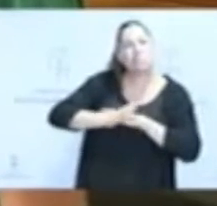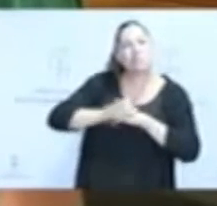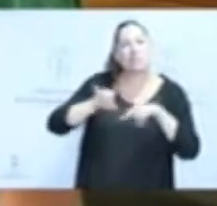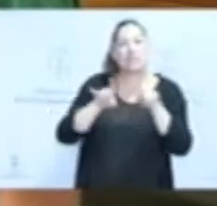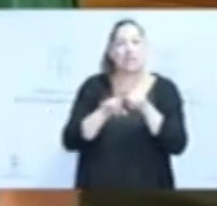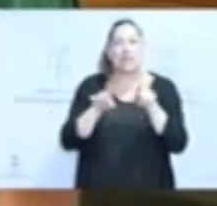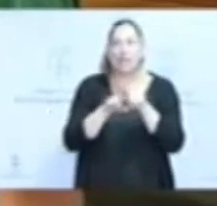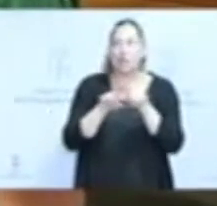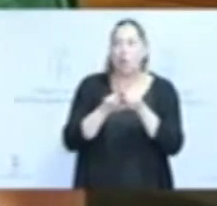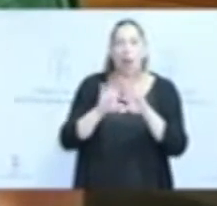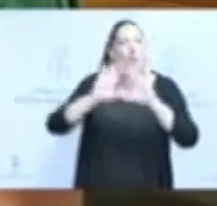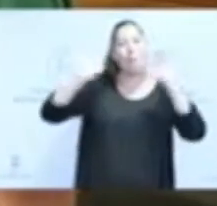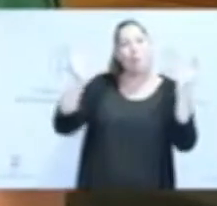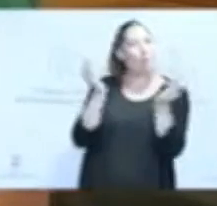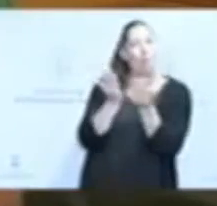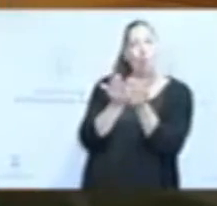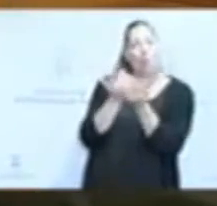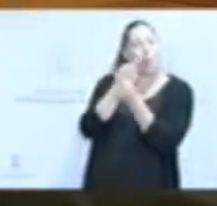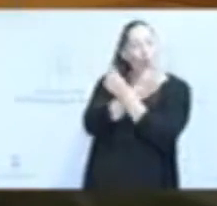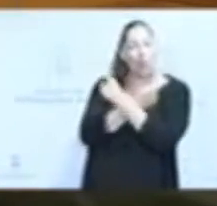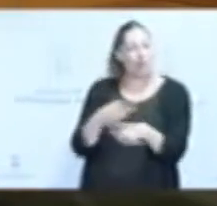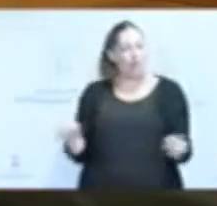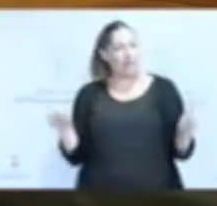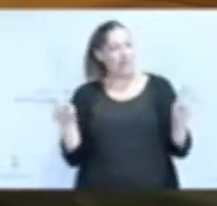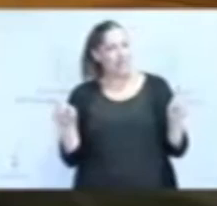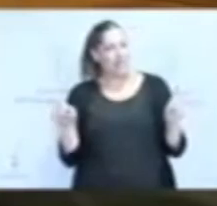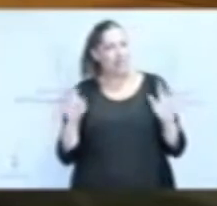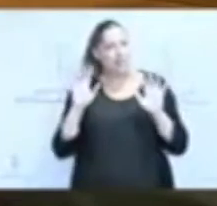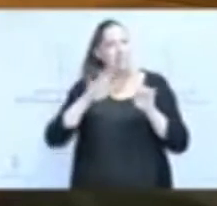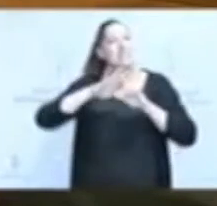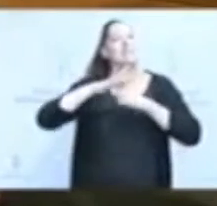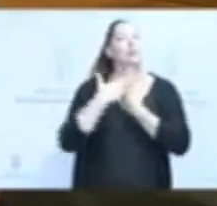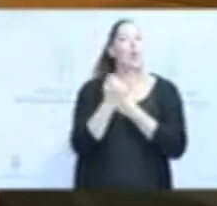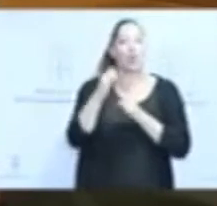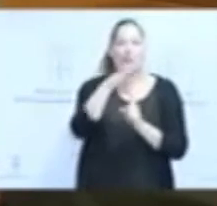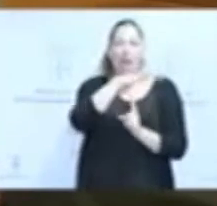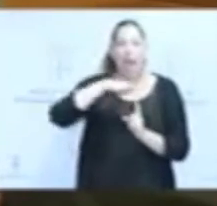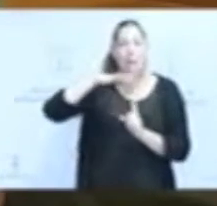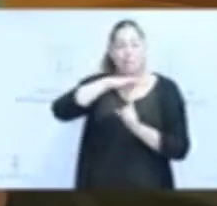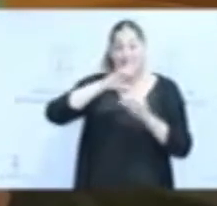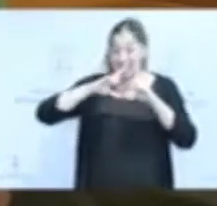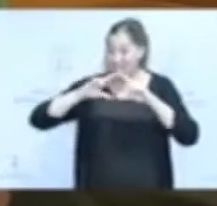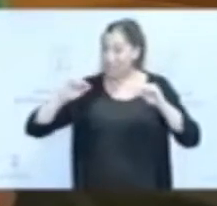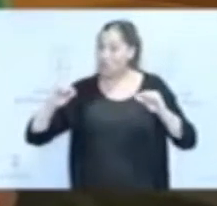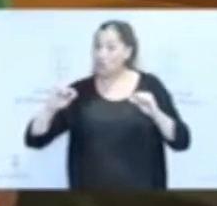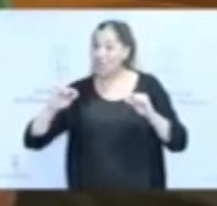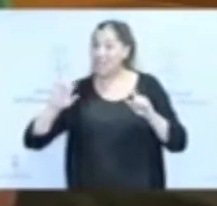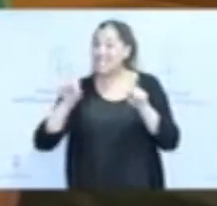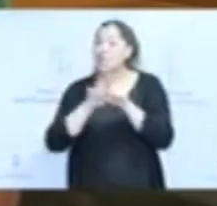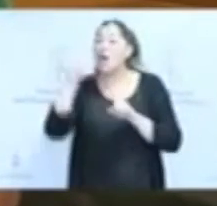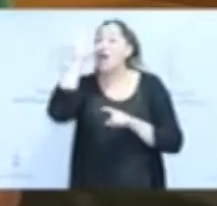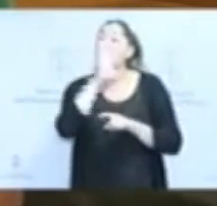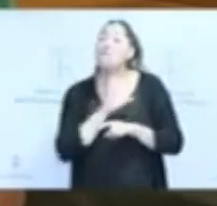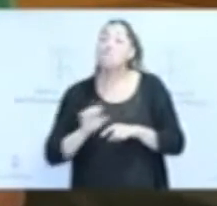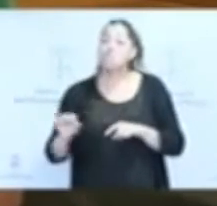Narnia, cuando la tozuda realidad nos muestra que la situación ambiental de Asturias, paraíso natural, tiene más que ver con Mordor, ya se